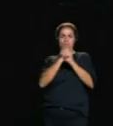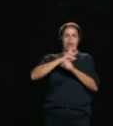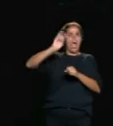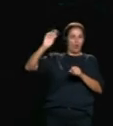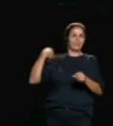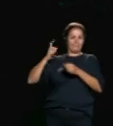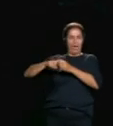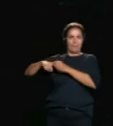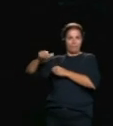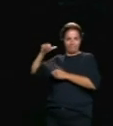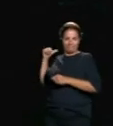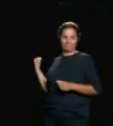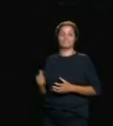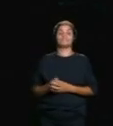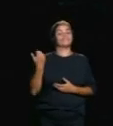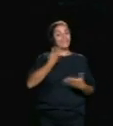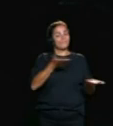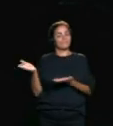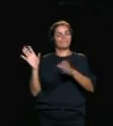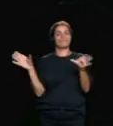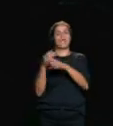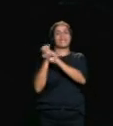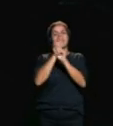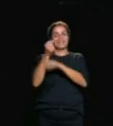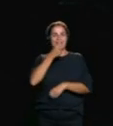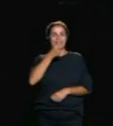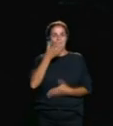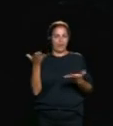Vamos con la Sonora en concurso.